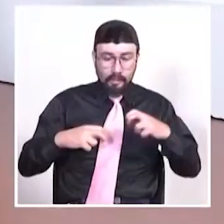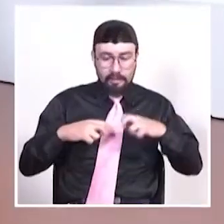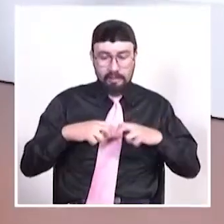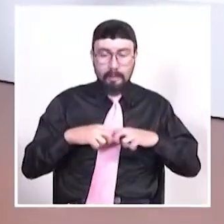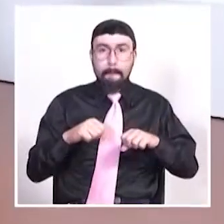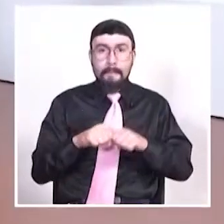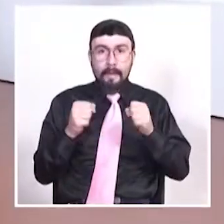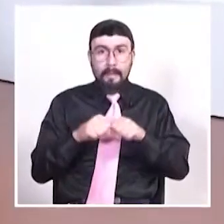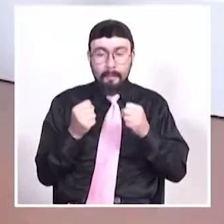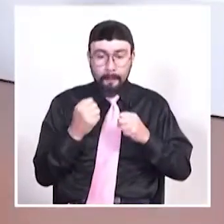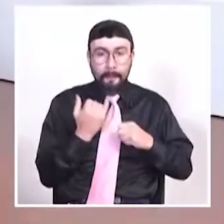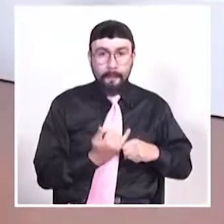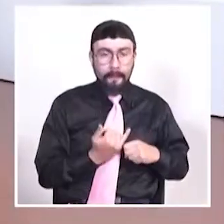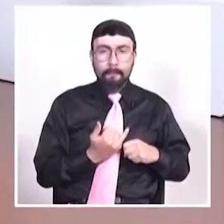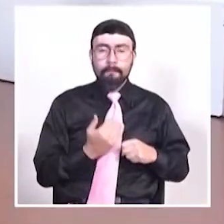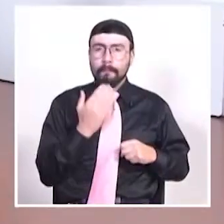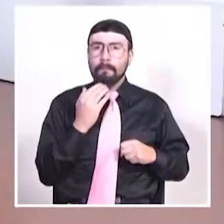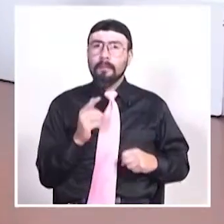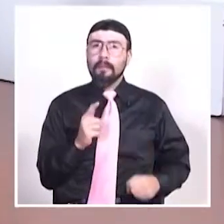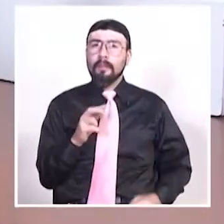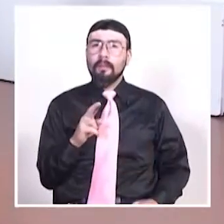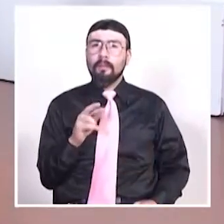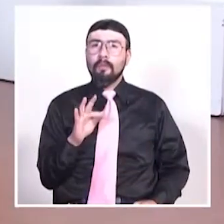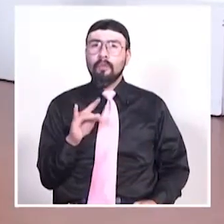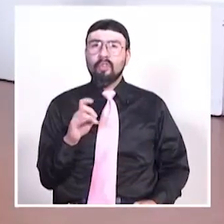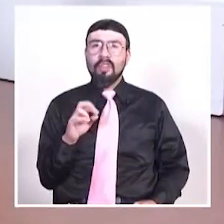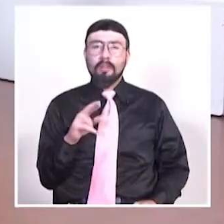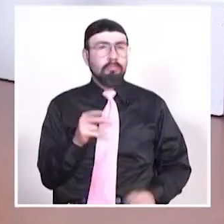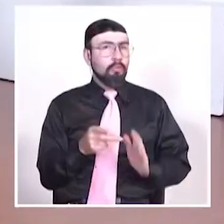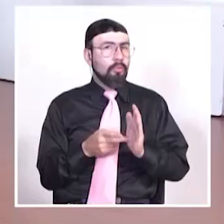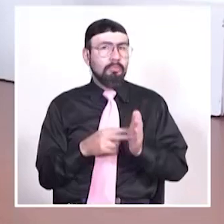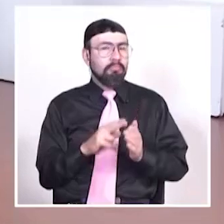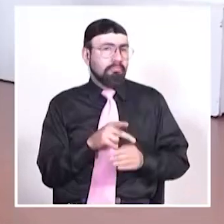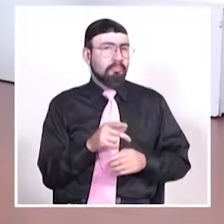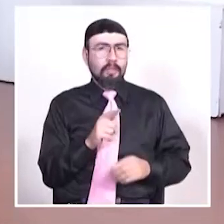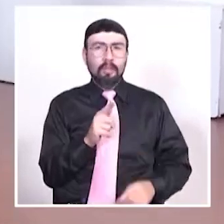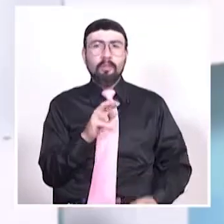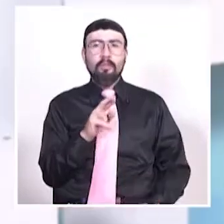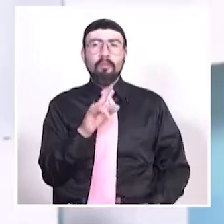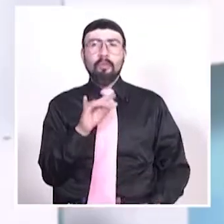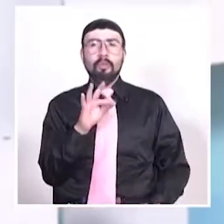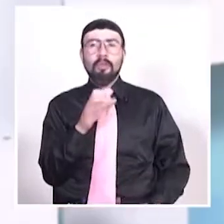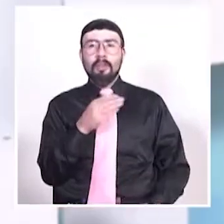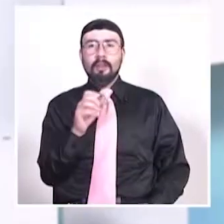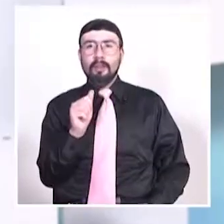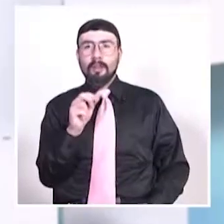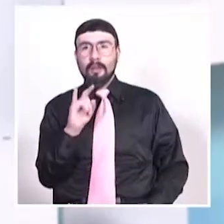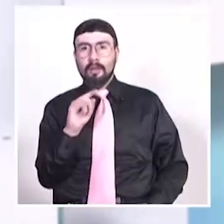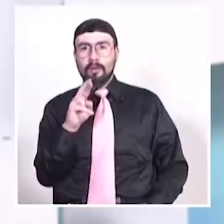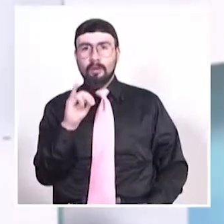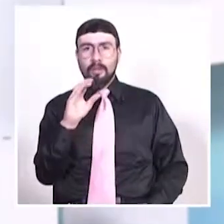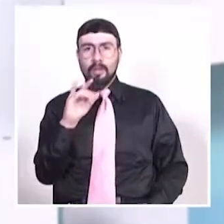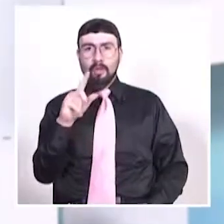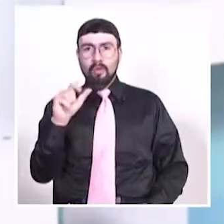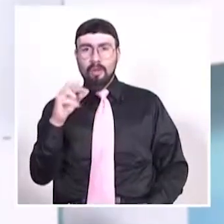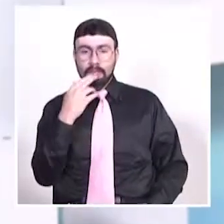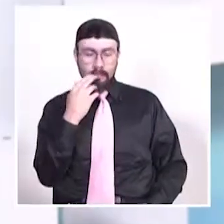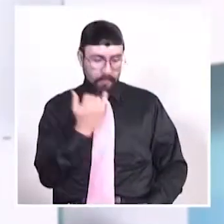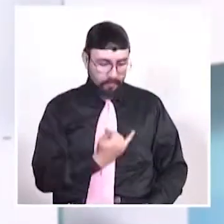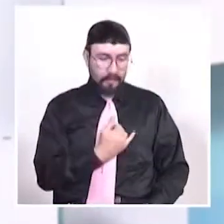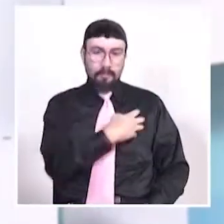ser, por ejemplo, un flúter, ¿sí? Un flúter auricular, que sencillamente las aurículas funcionan así, como si fuera una